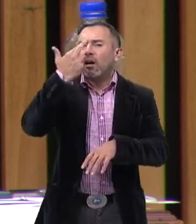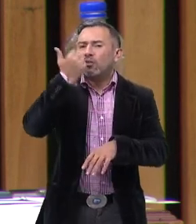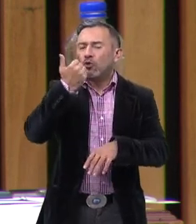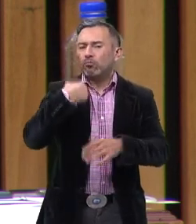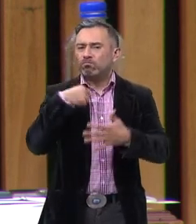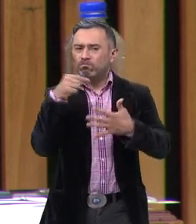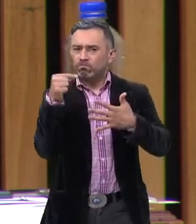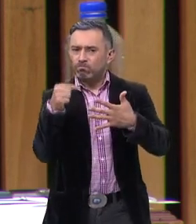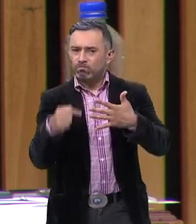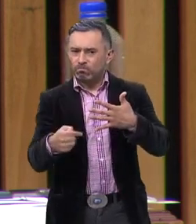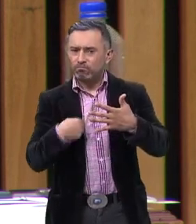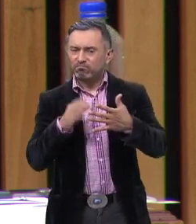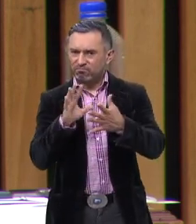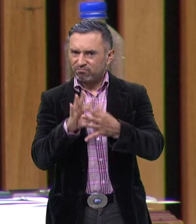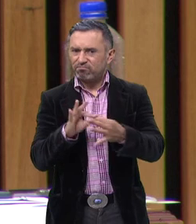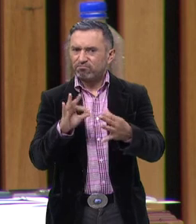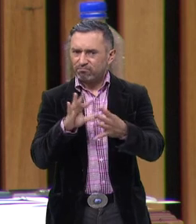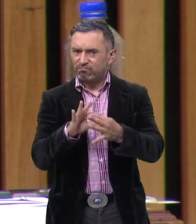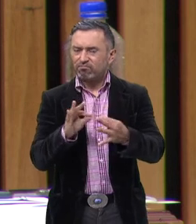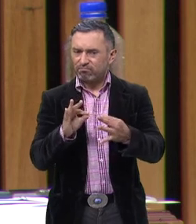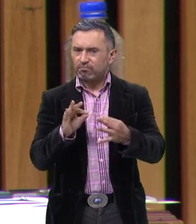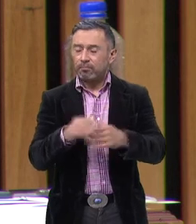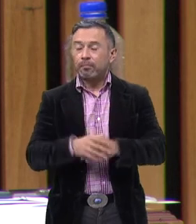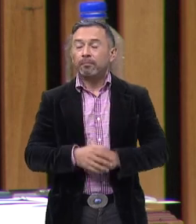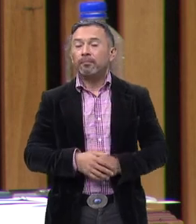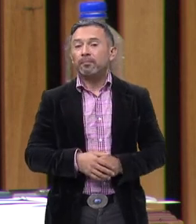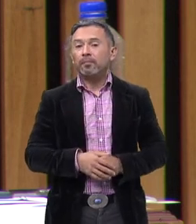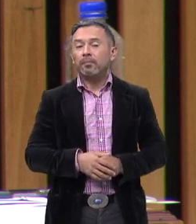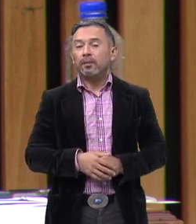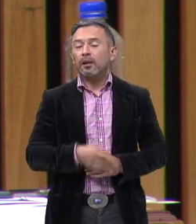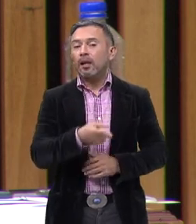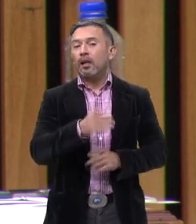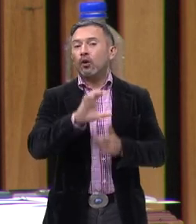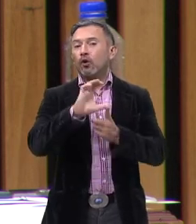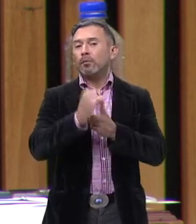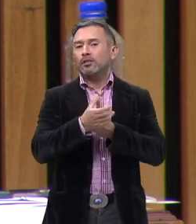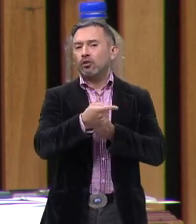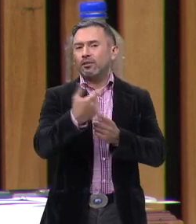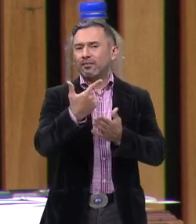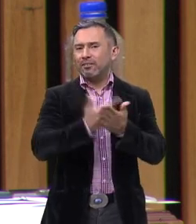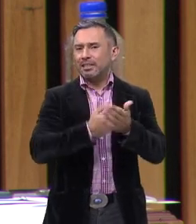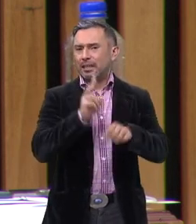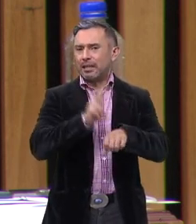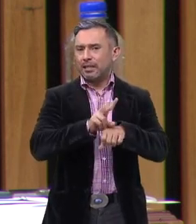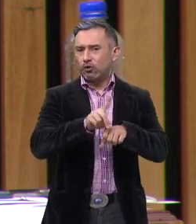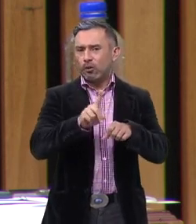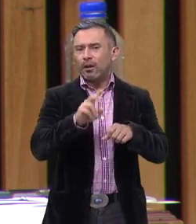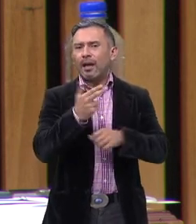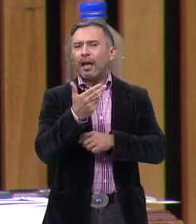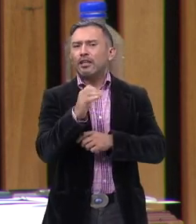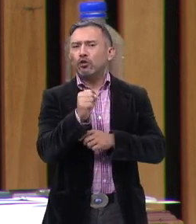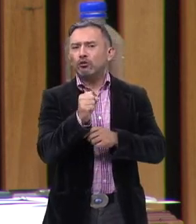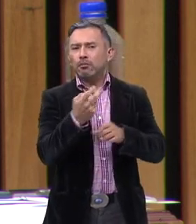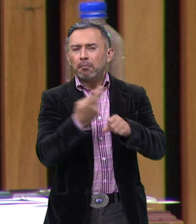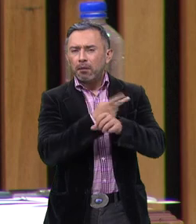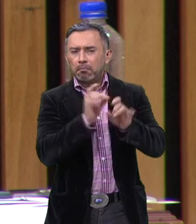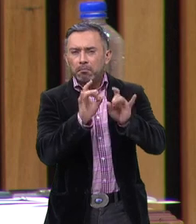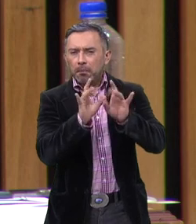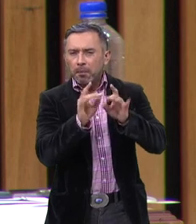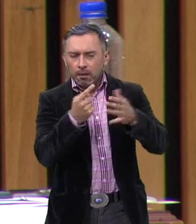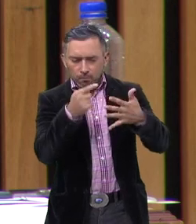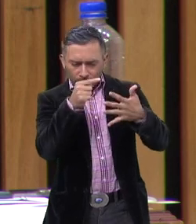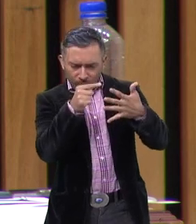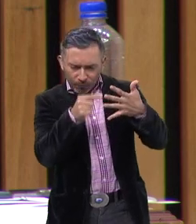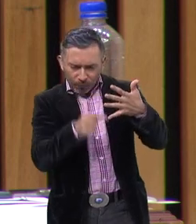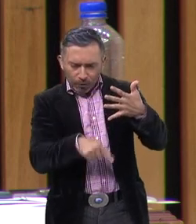partamos de los hechos que nos presenta la comisión de fiscalización una vez hecha la investigación